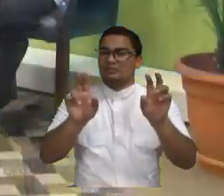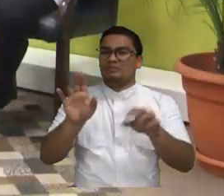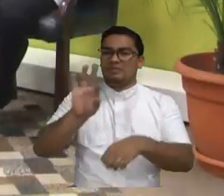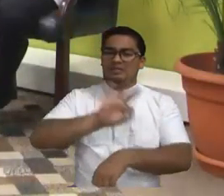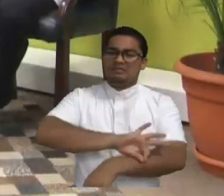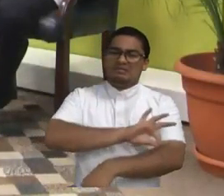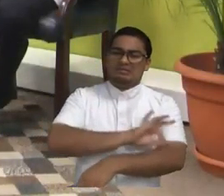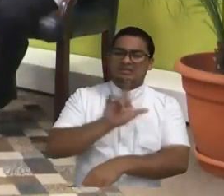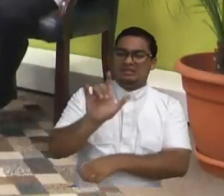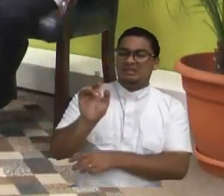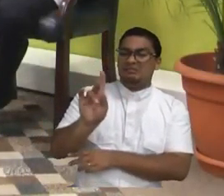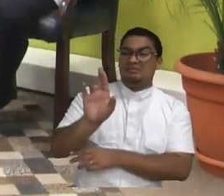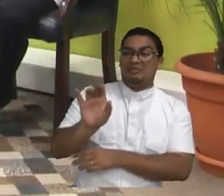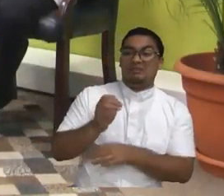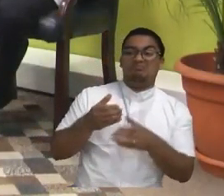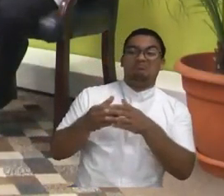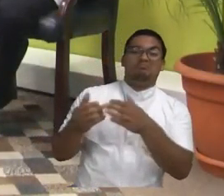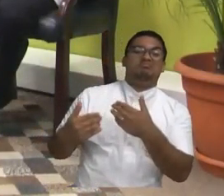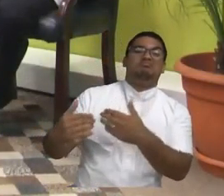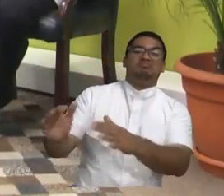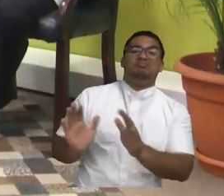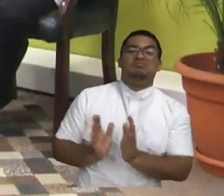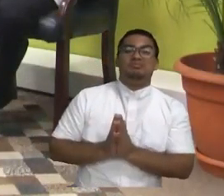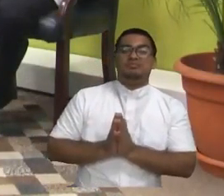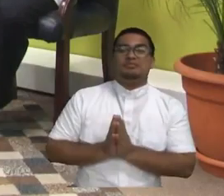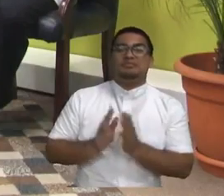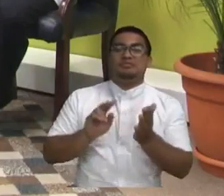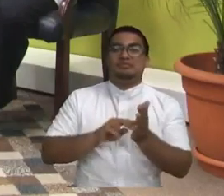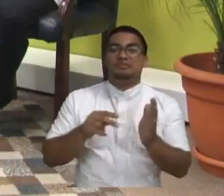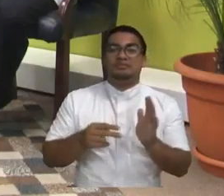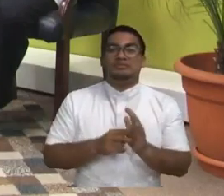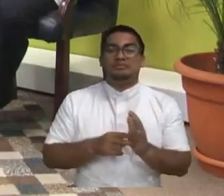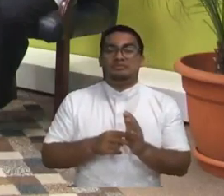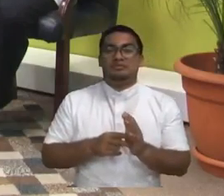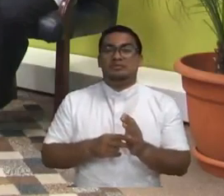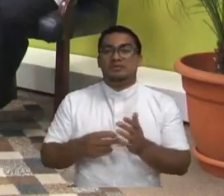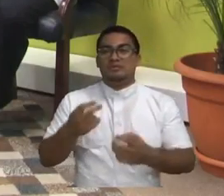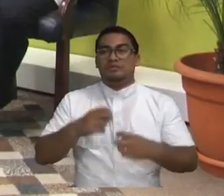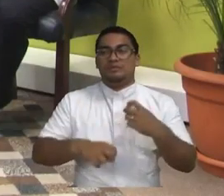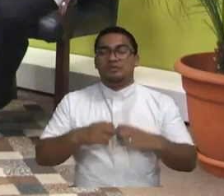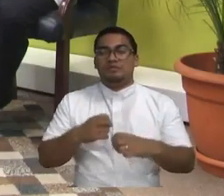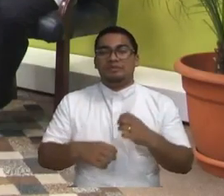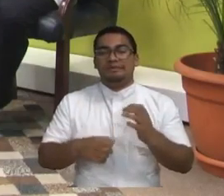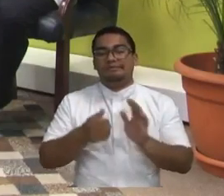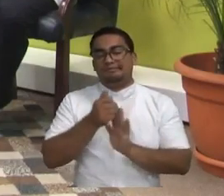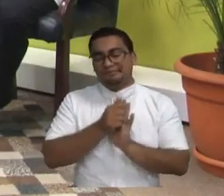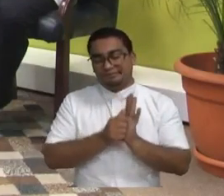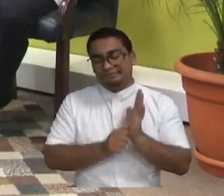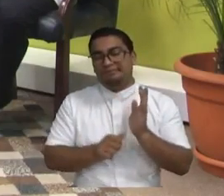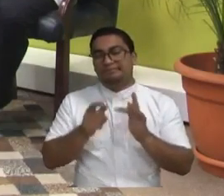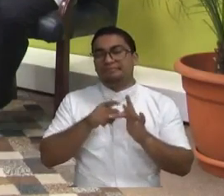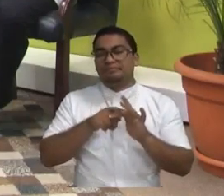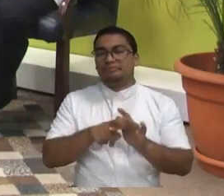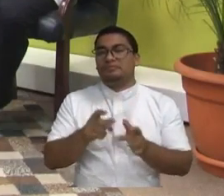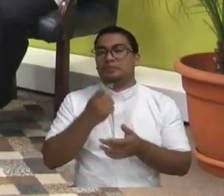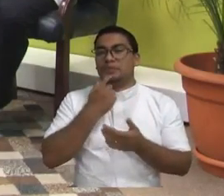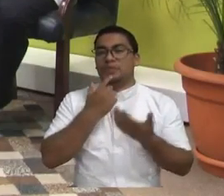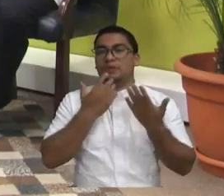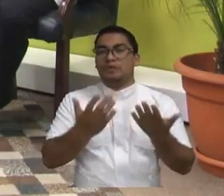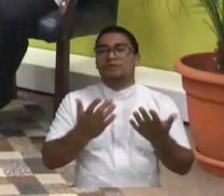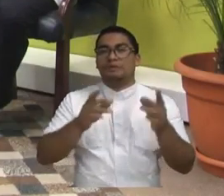Es decir, es una enfermedad que conllevaba algo emocional también, psicológico. Exacto. Porque no, la